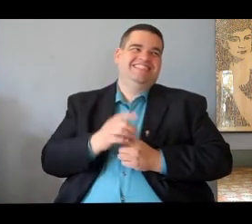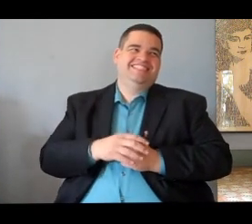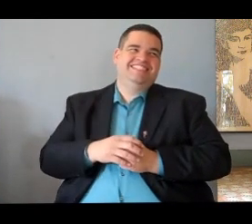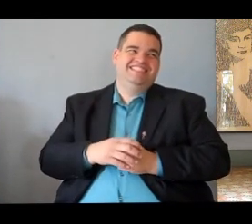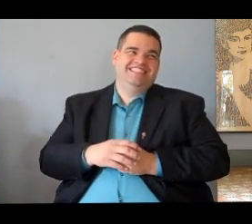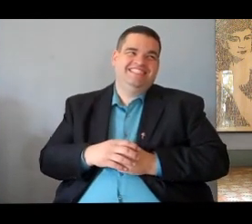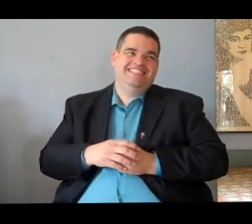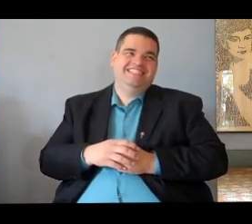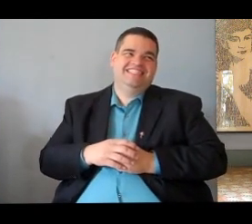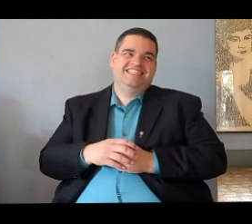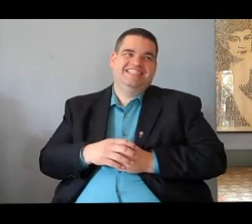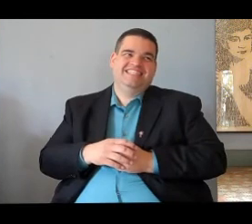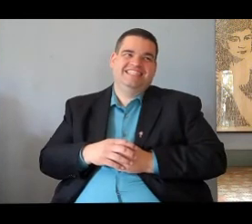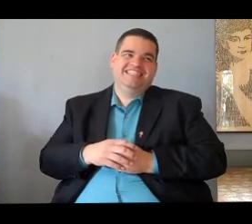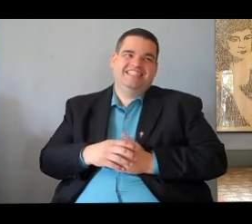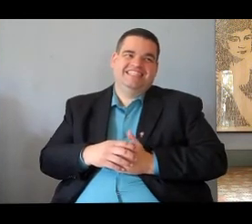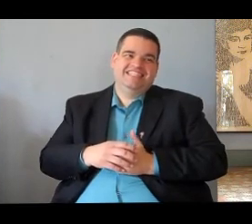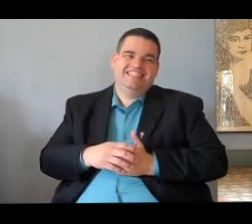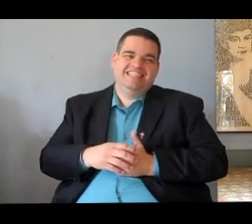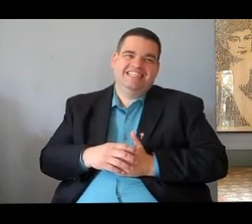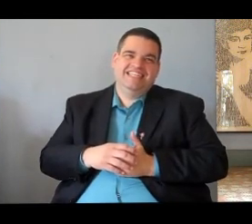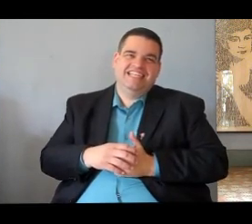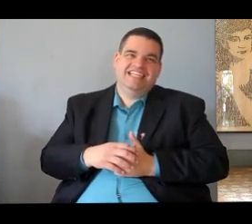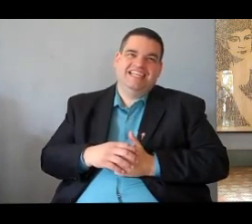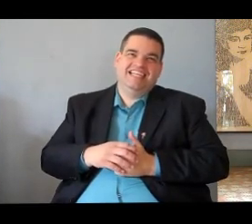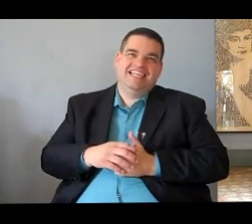No había escuchado esa parte.